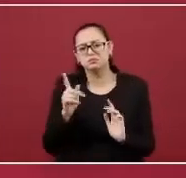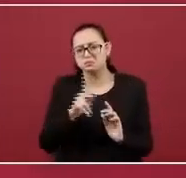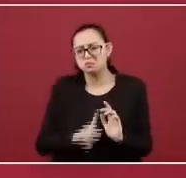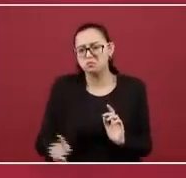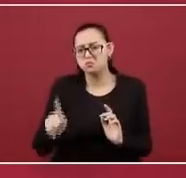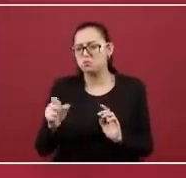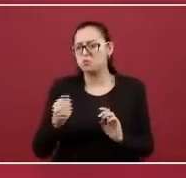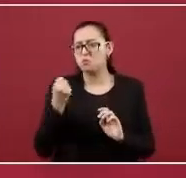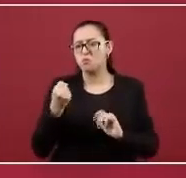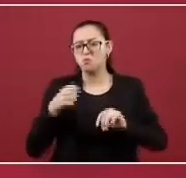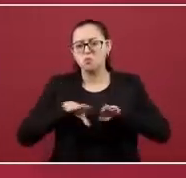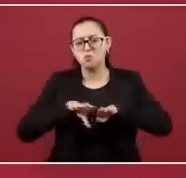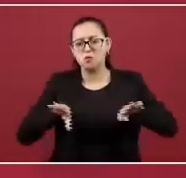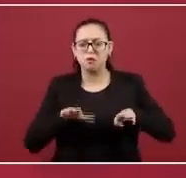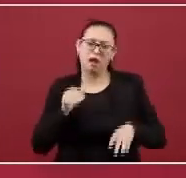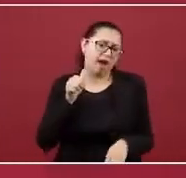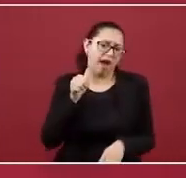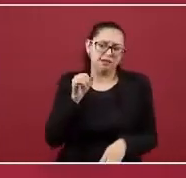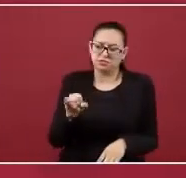Aquí lo importante